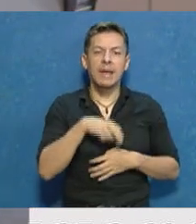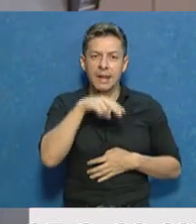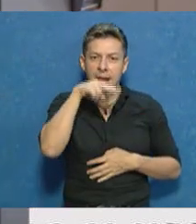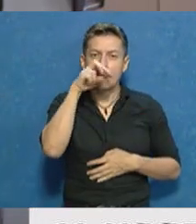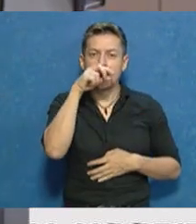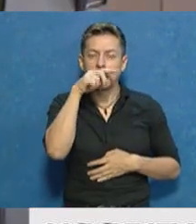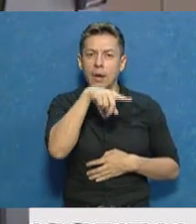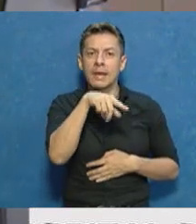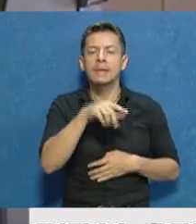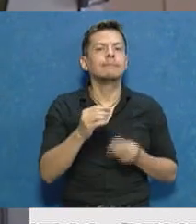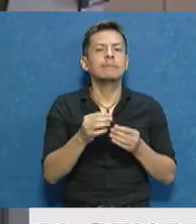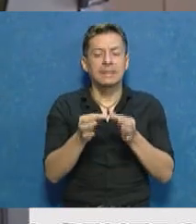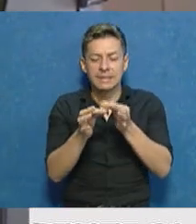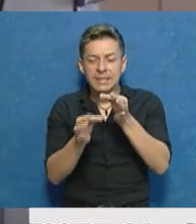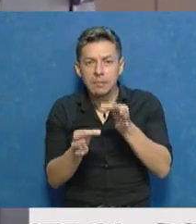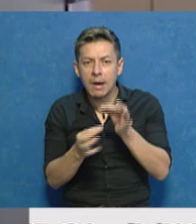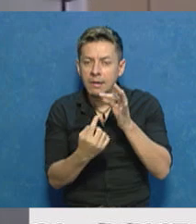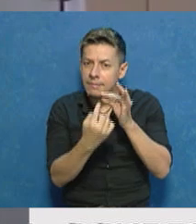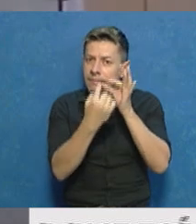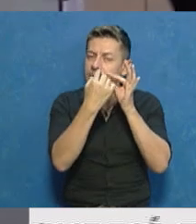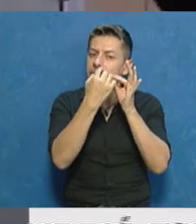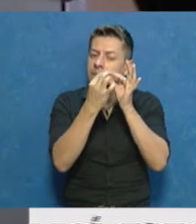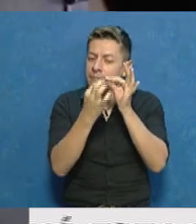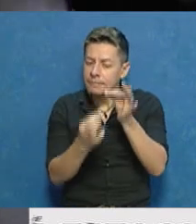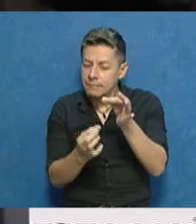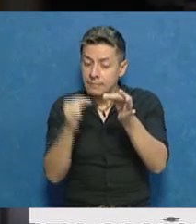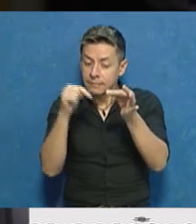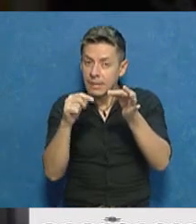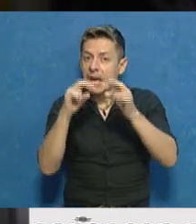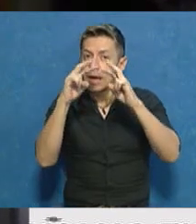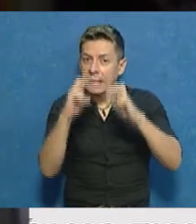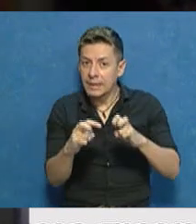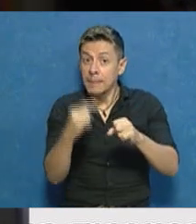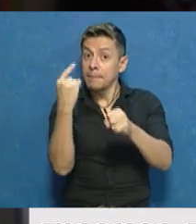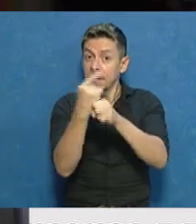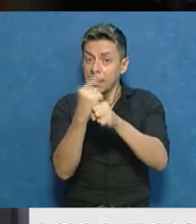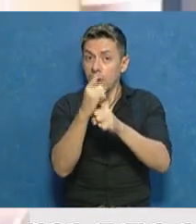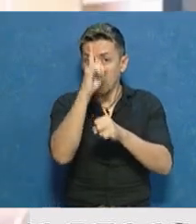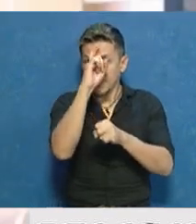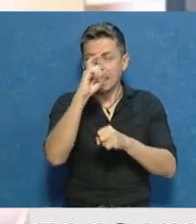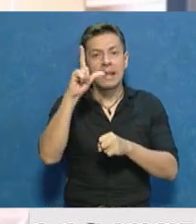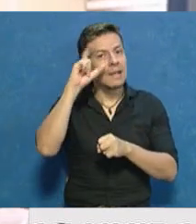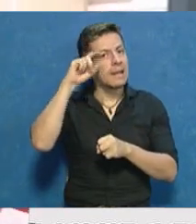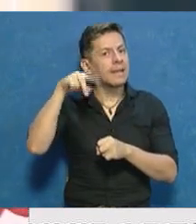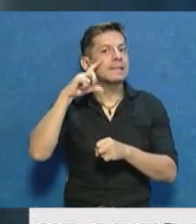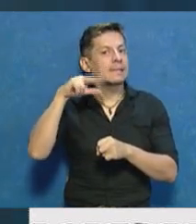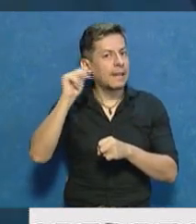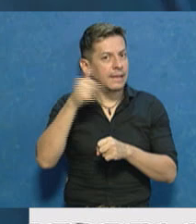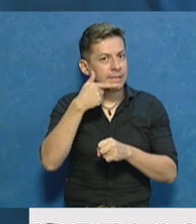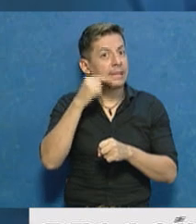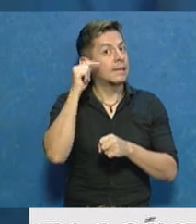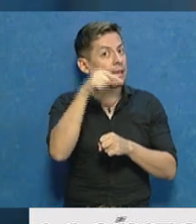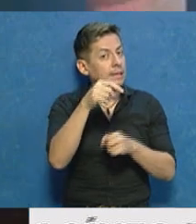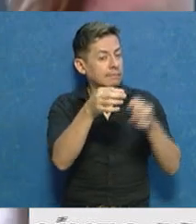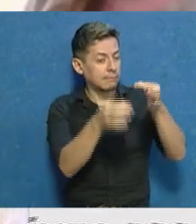ha realizado un hisopado que tendrá dos etapas de análisis. La primera, en el Hospital de Encinas, donde se verificará que se trate de un